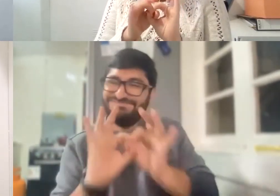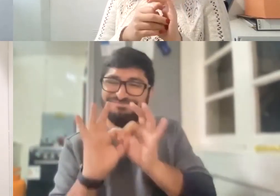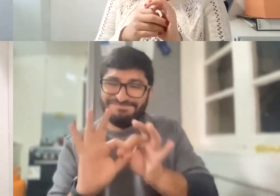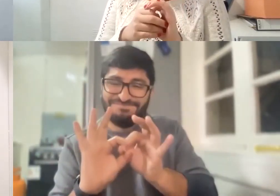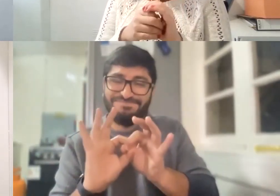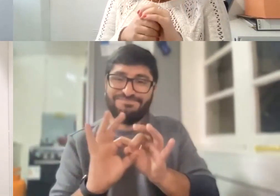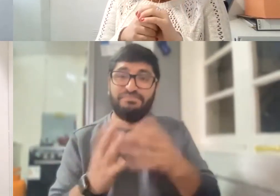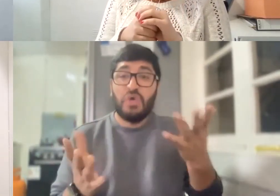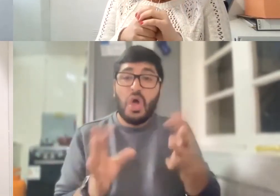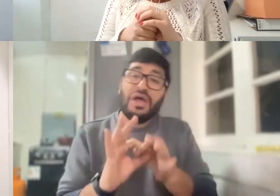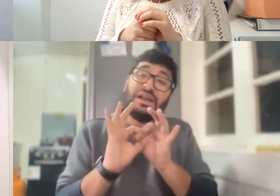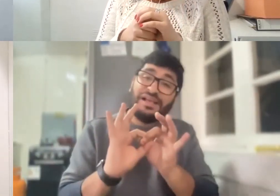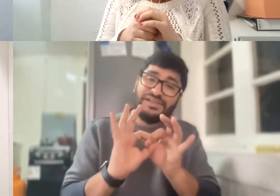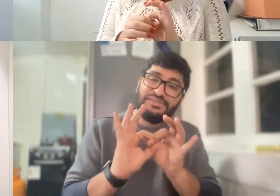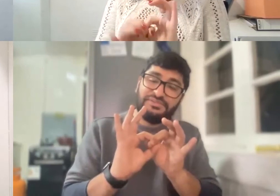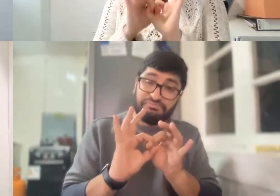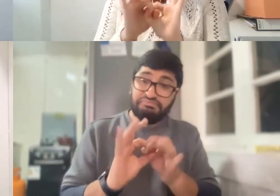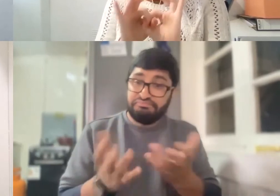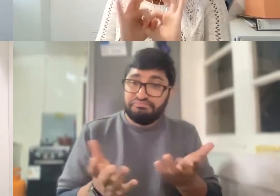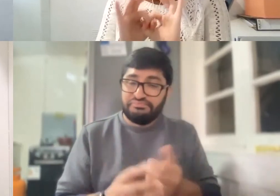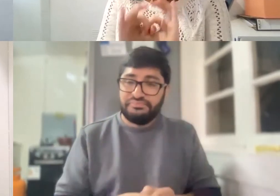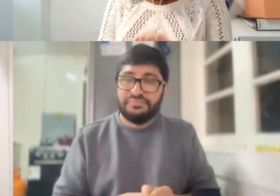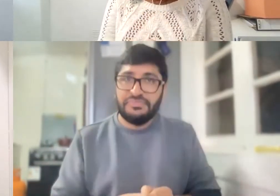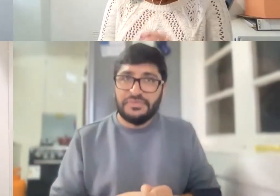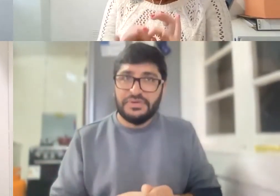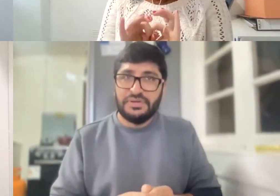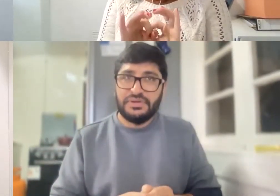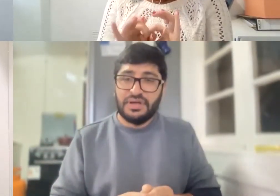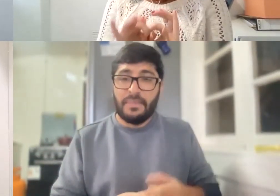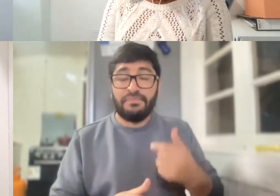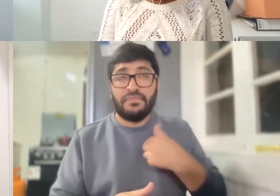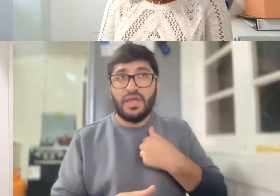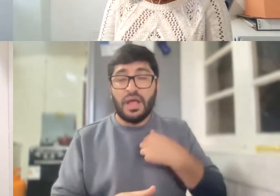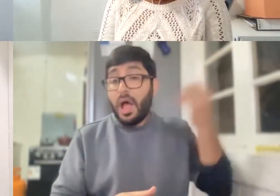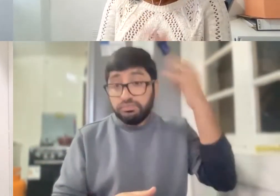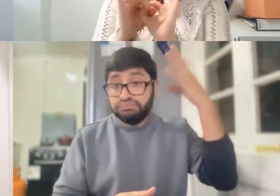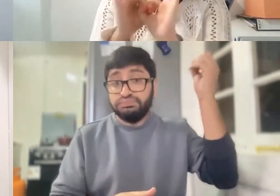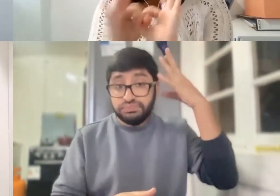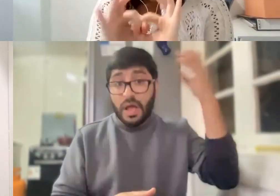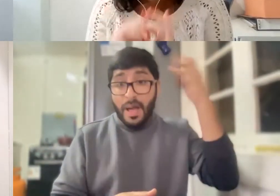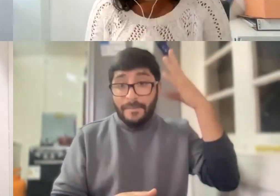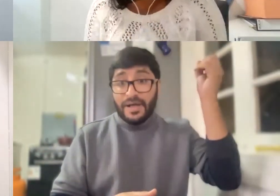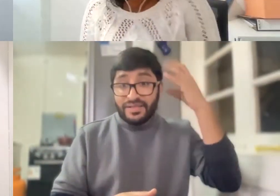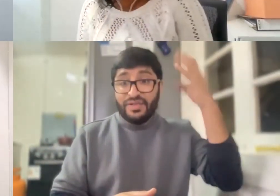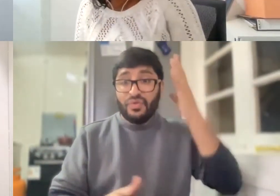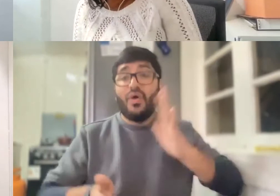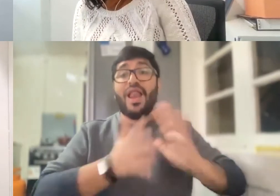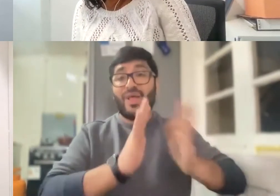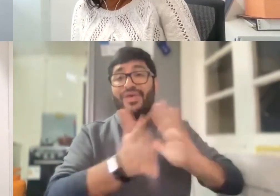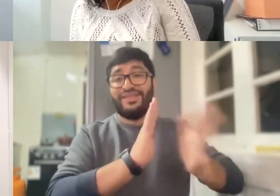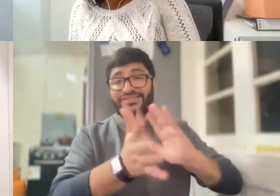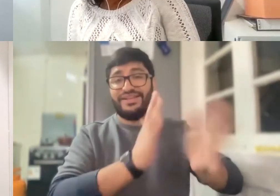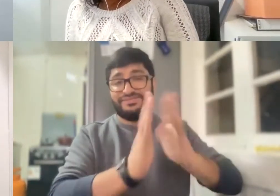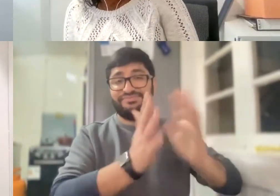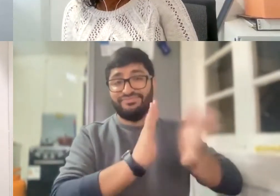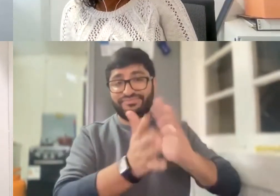la expresión va acompañada del qué tan agradecido estoy, así como gracias, formal, o muchas gracias, el énfasis, ¿ya?